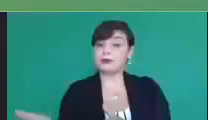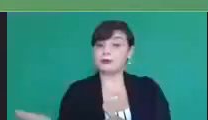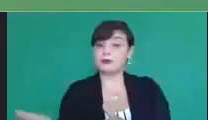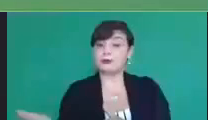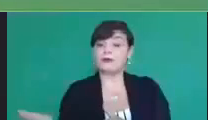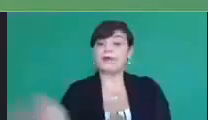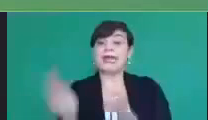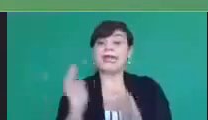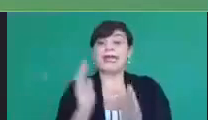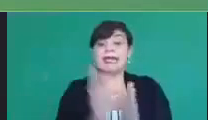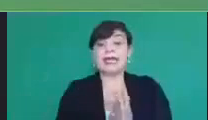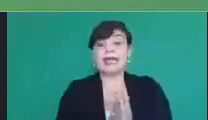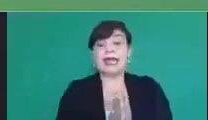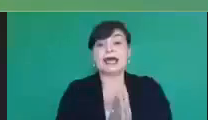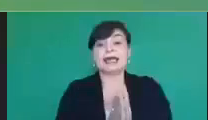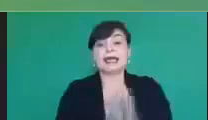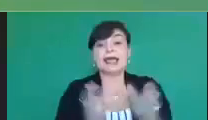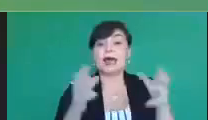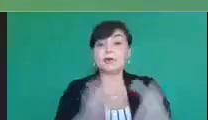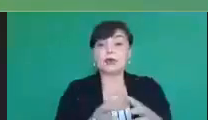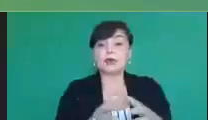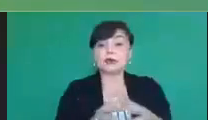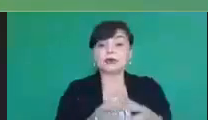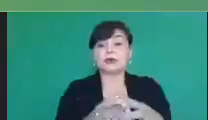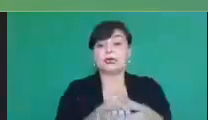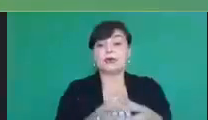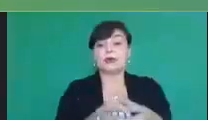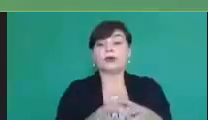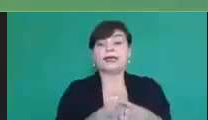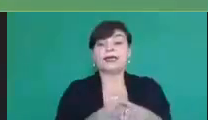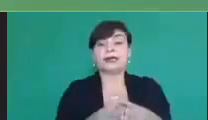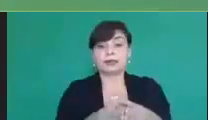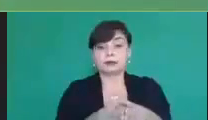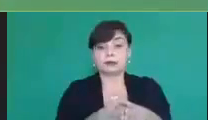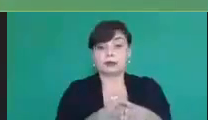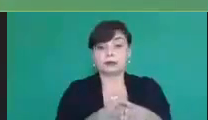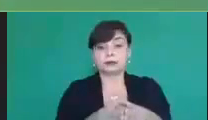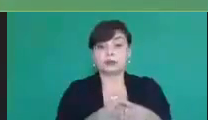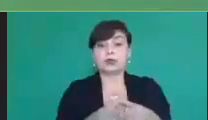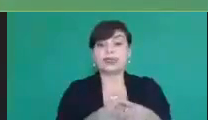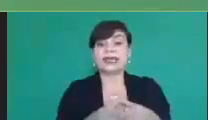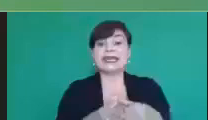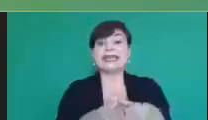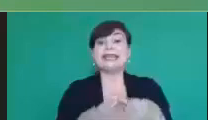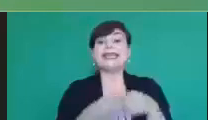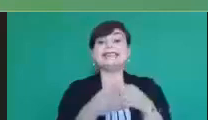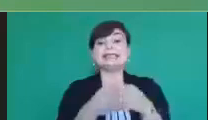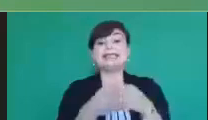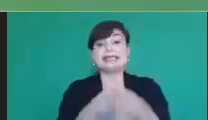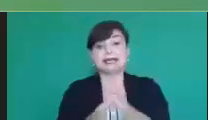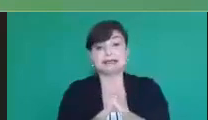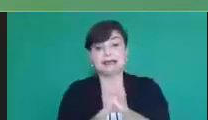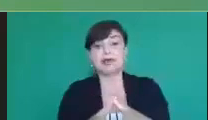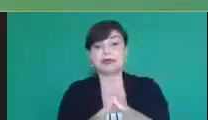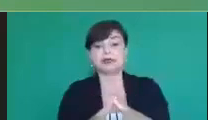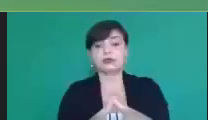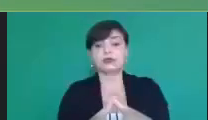consumidor. Y en cada producto iba una declaración donde le decían